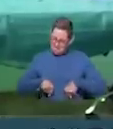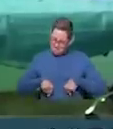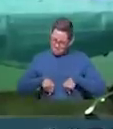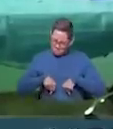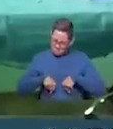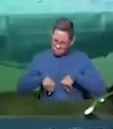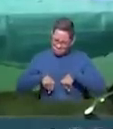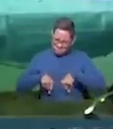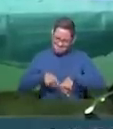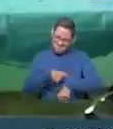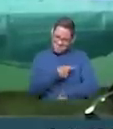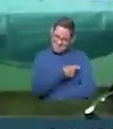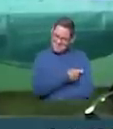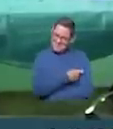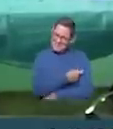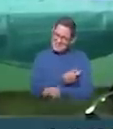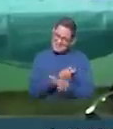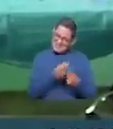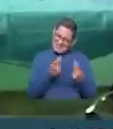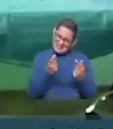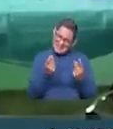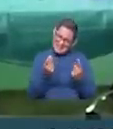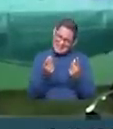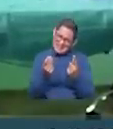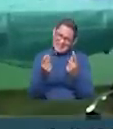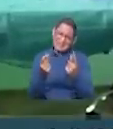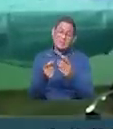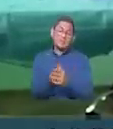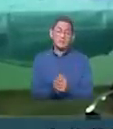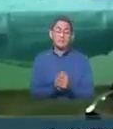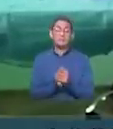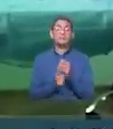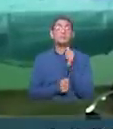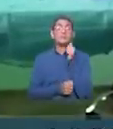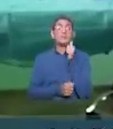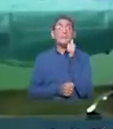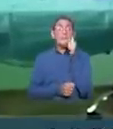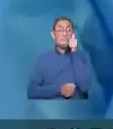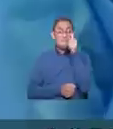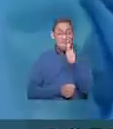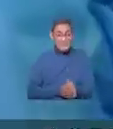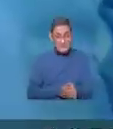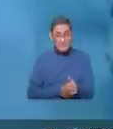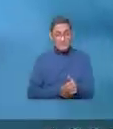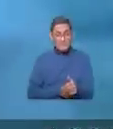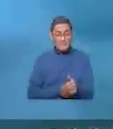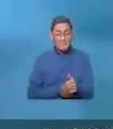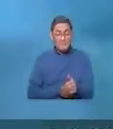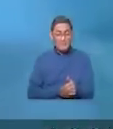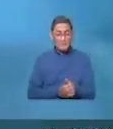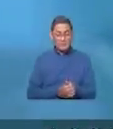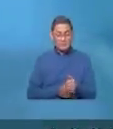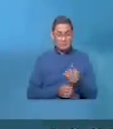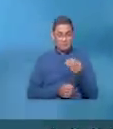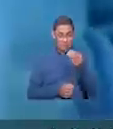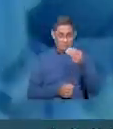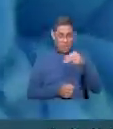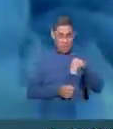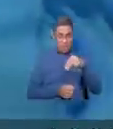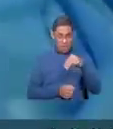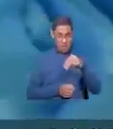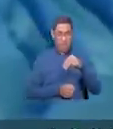esta lucha en esta pandemia el día de mañana miércoles vamos a iniciar la vacunación